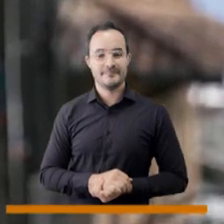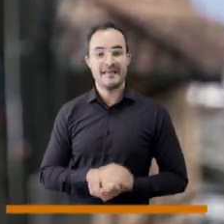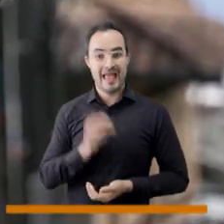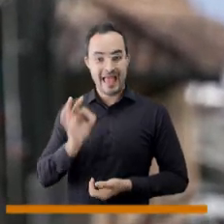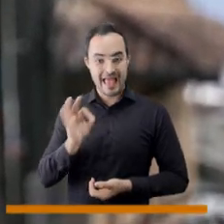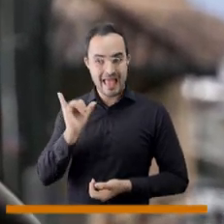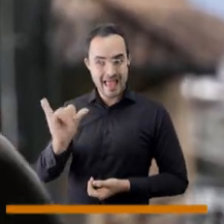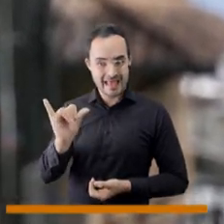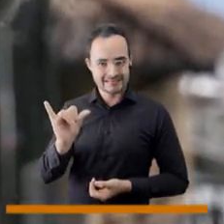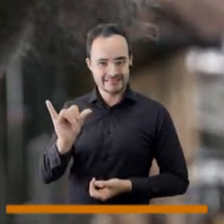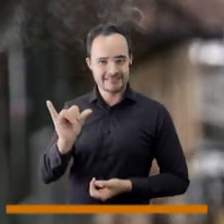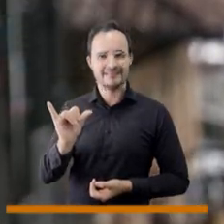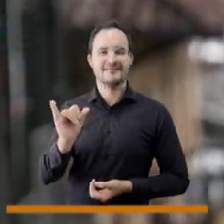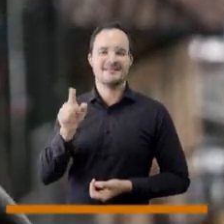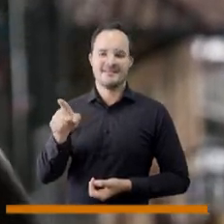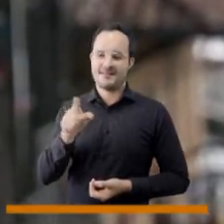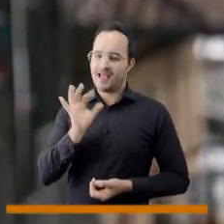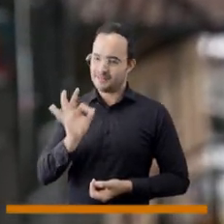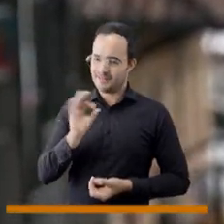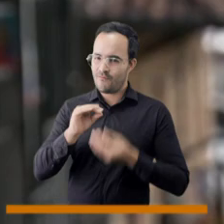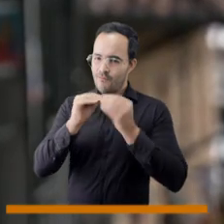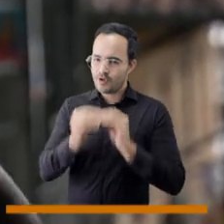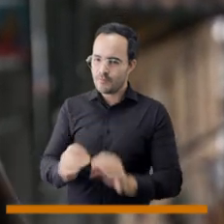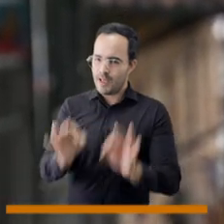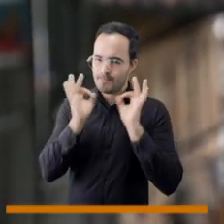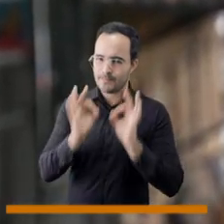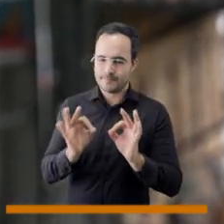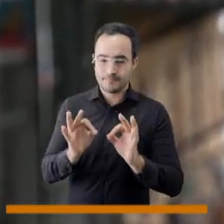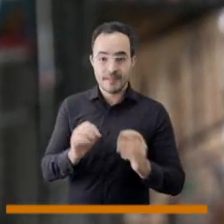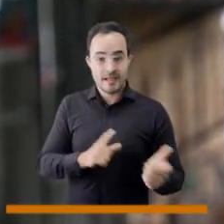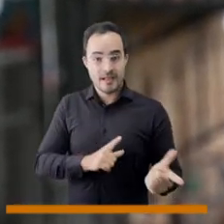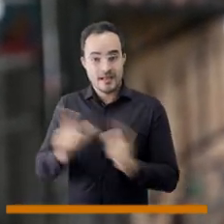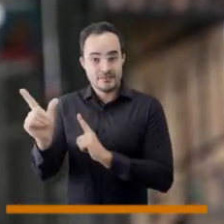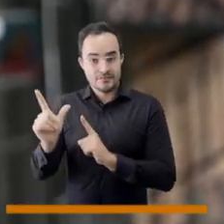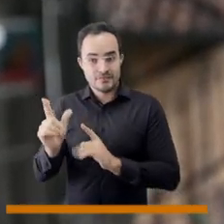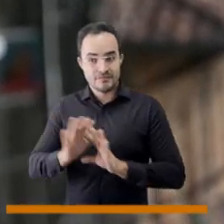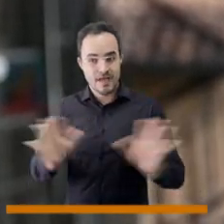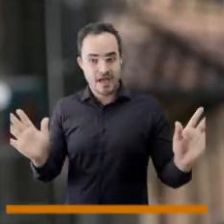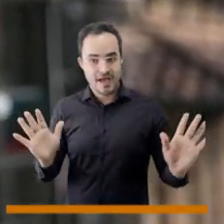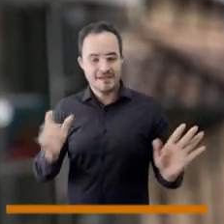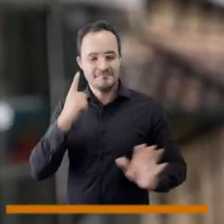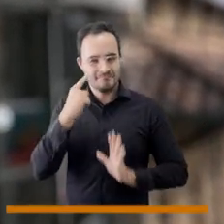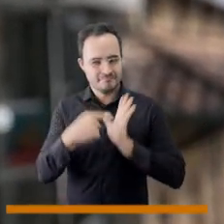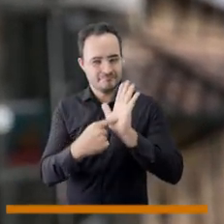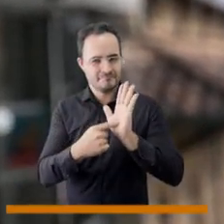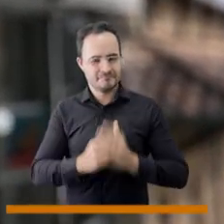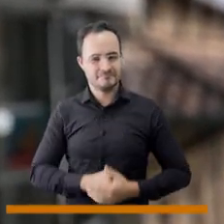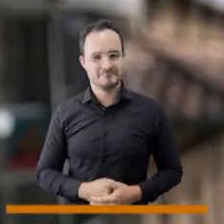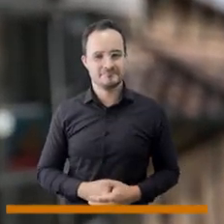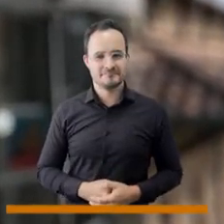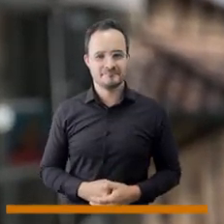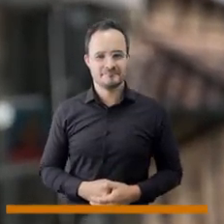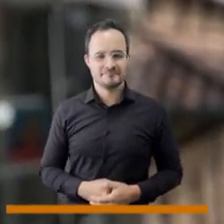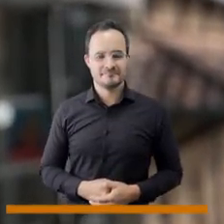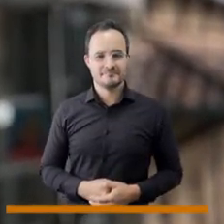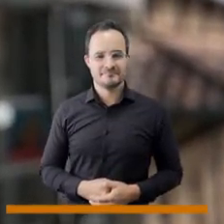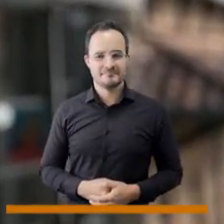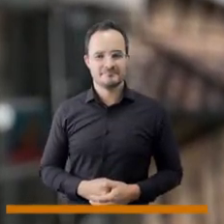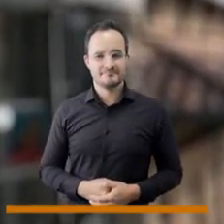¿cómo dice uno? Las aguas. Oye, aquí, cuando ya estuvo, así la menió uno otra vez,